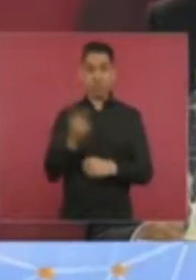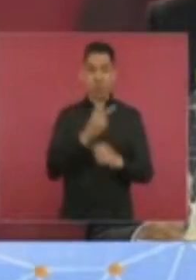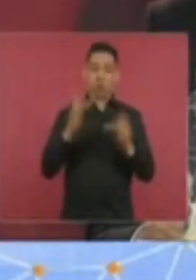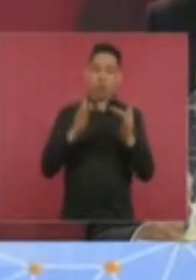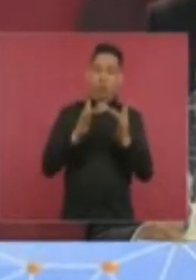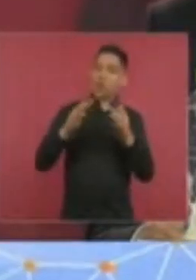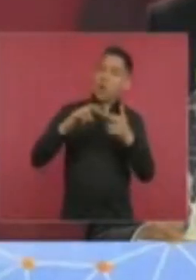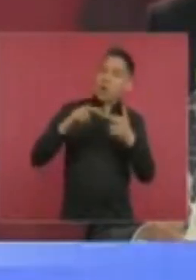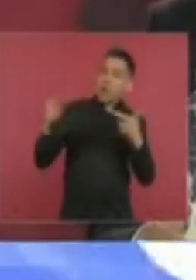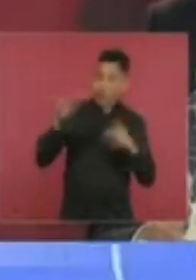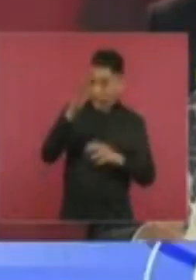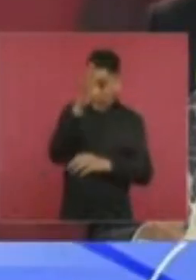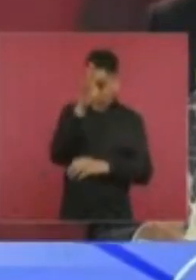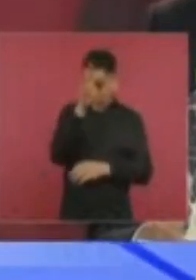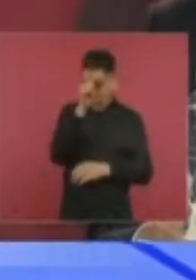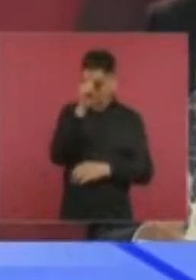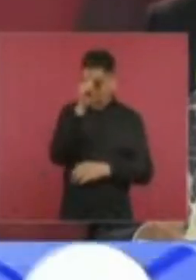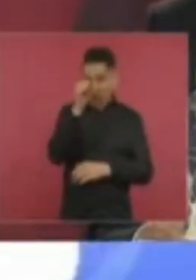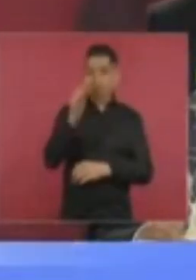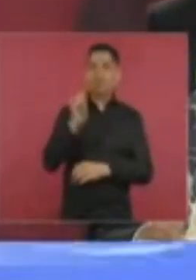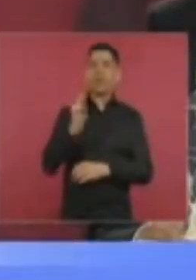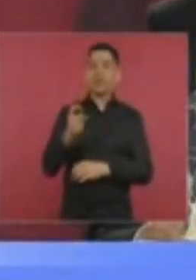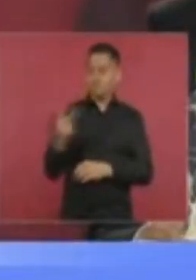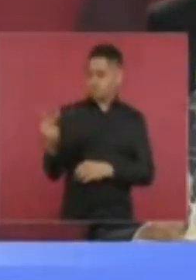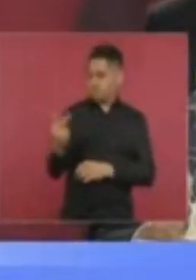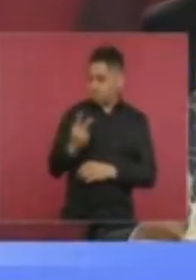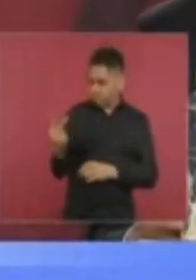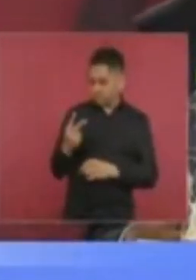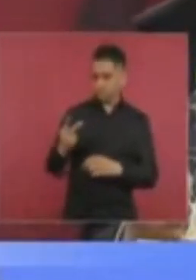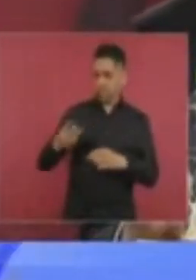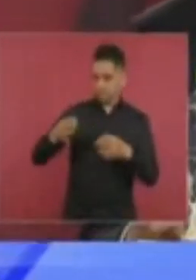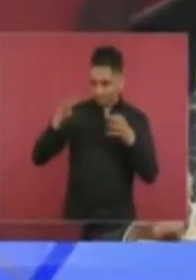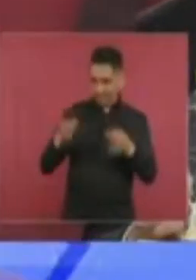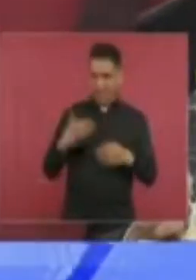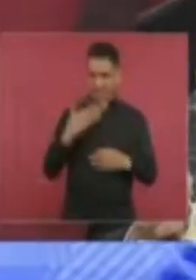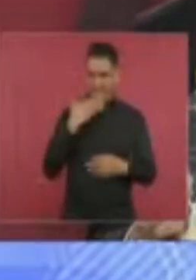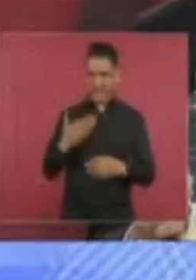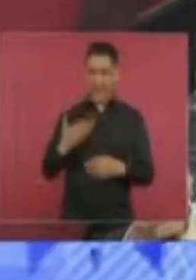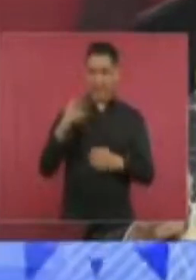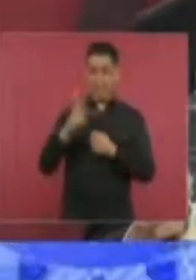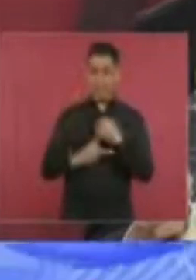esto también implica, obviamente, revisar las estructuras jurídicas,